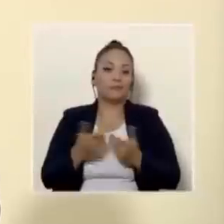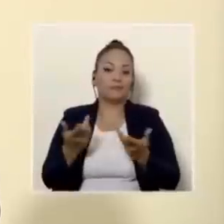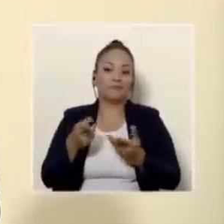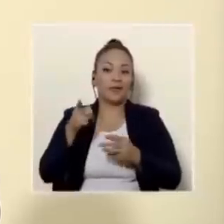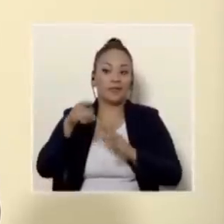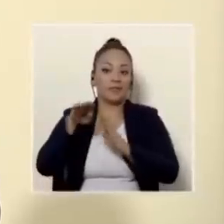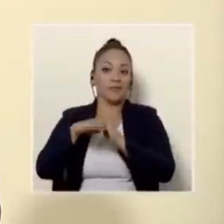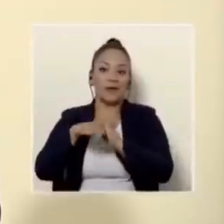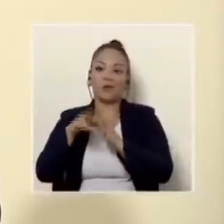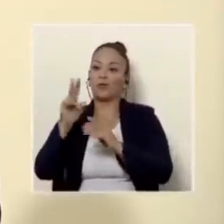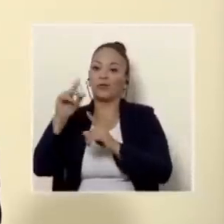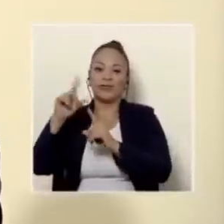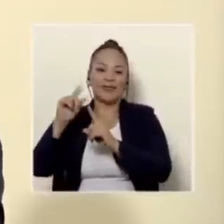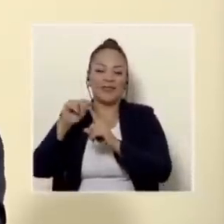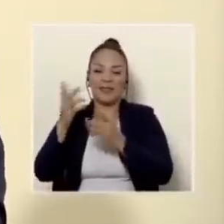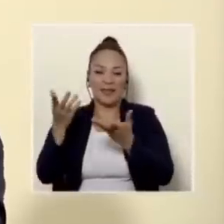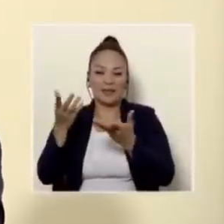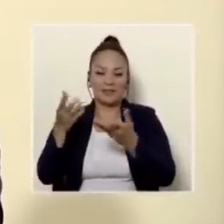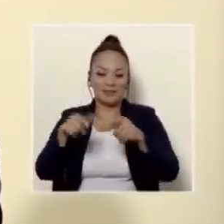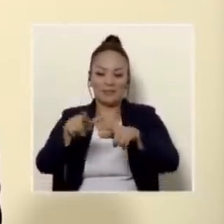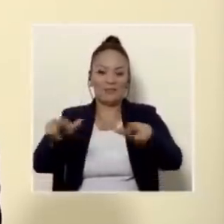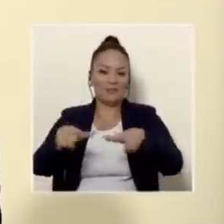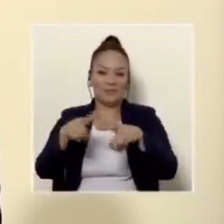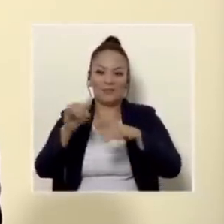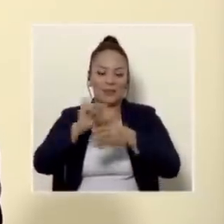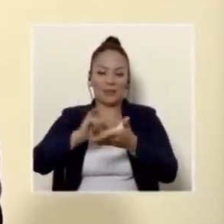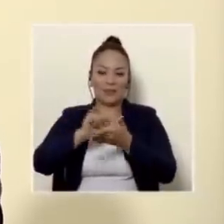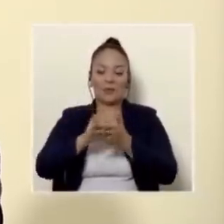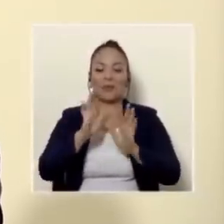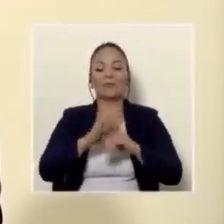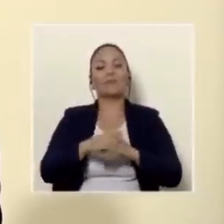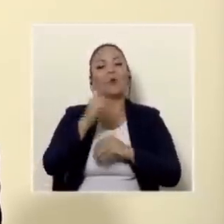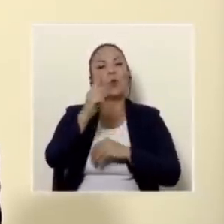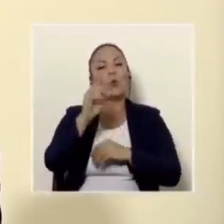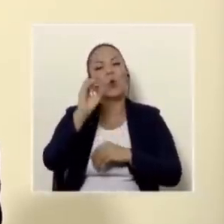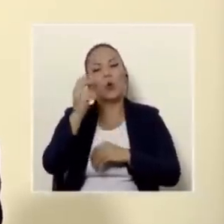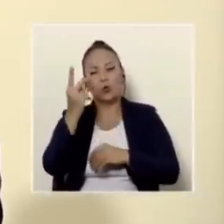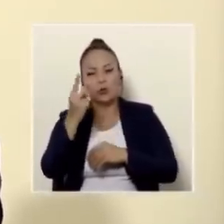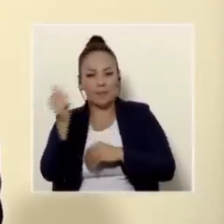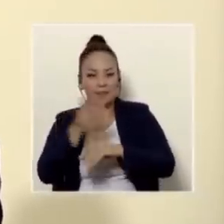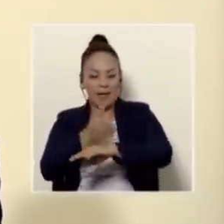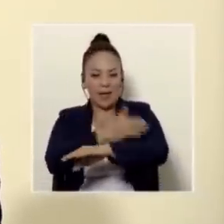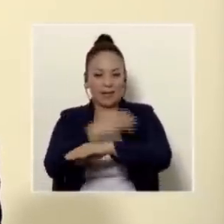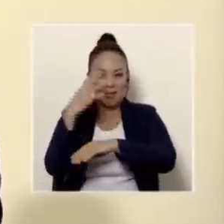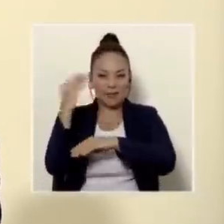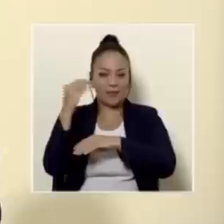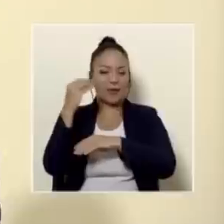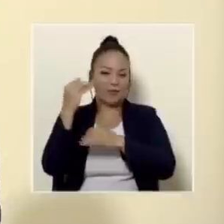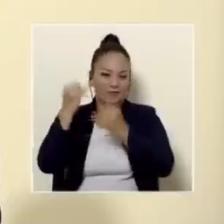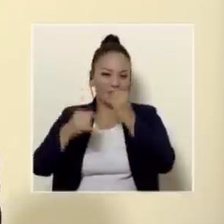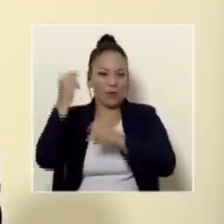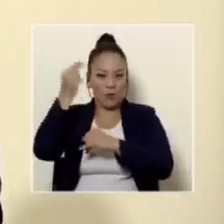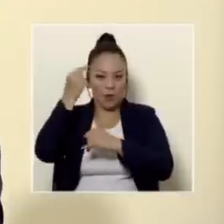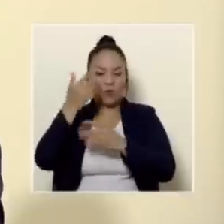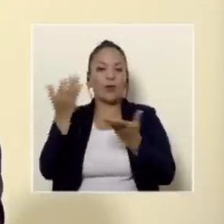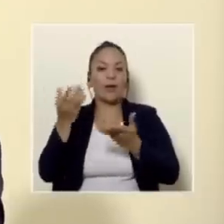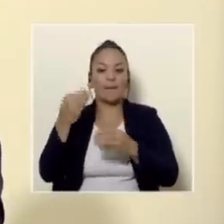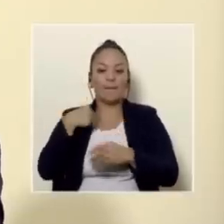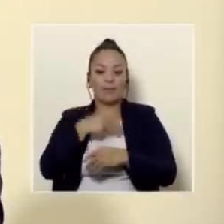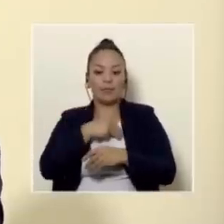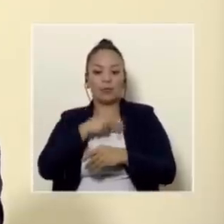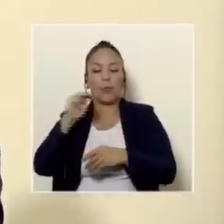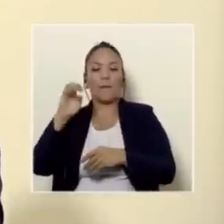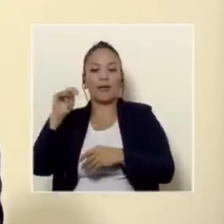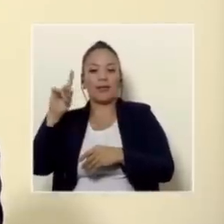José. Fue uno o dos meses antes de la salida del gobierno que el exministro Méndez